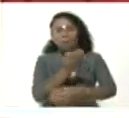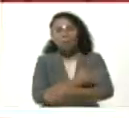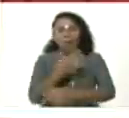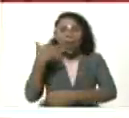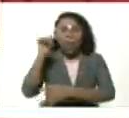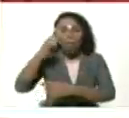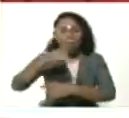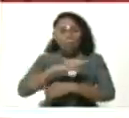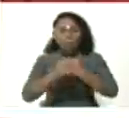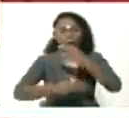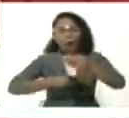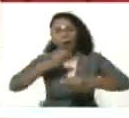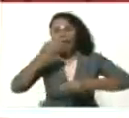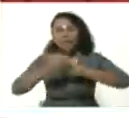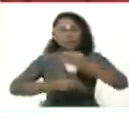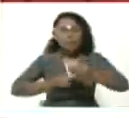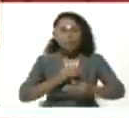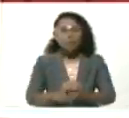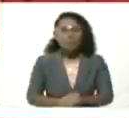para expresarse,